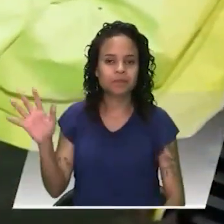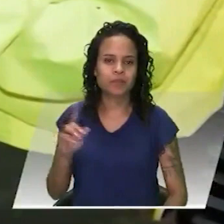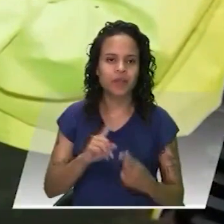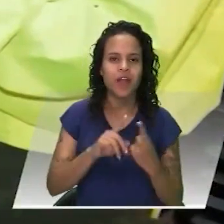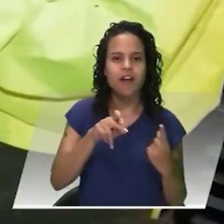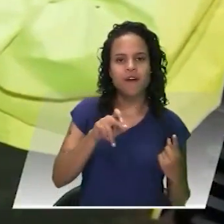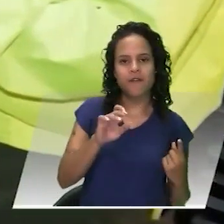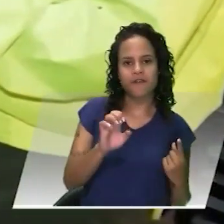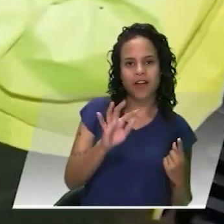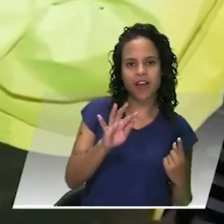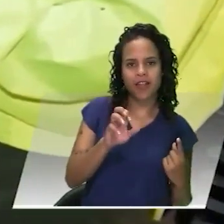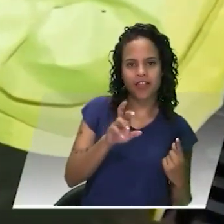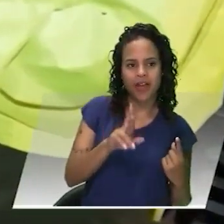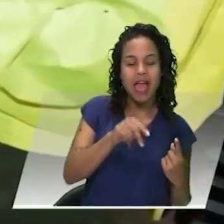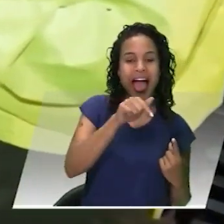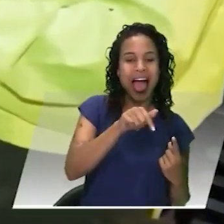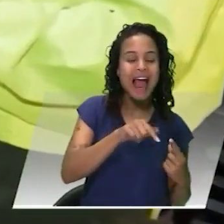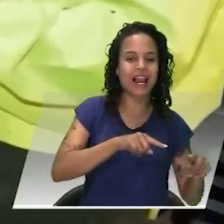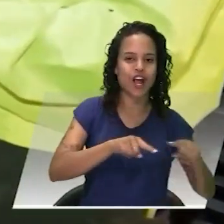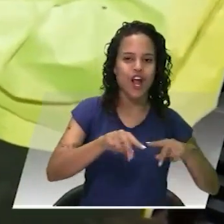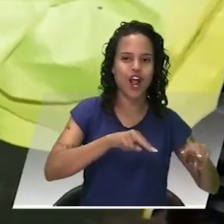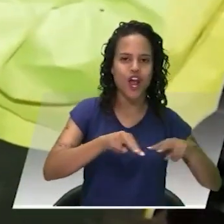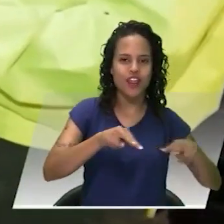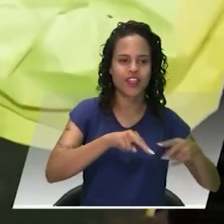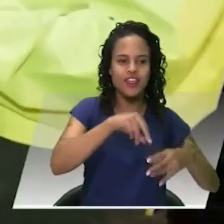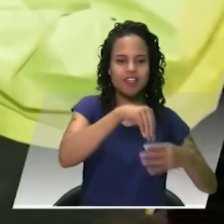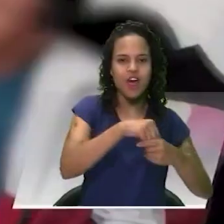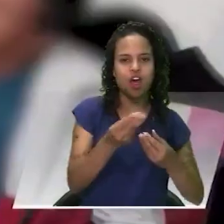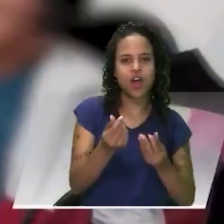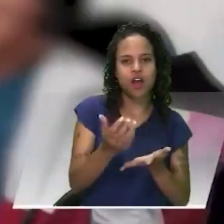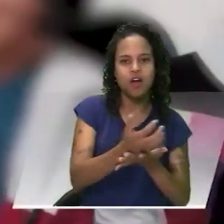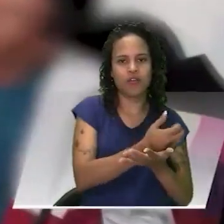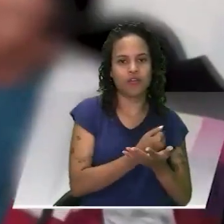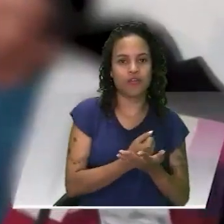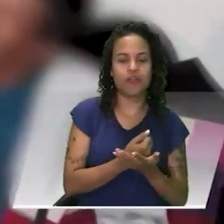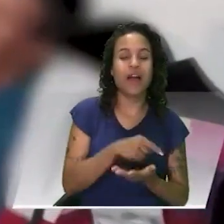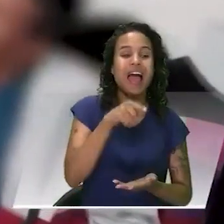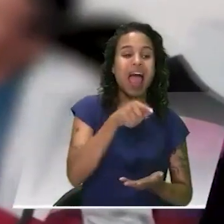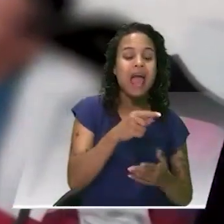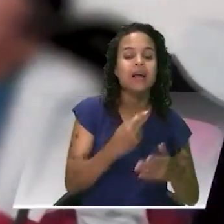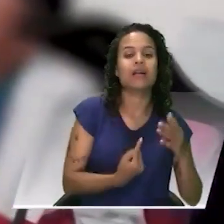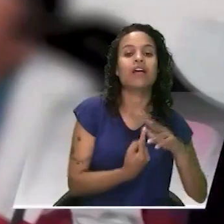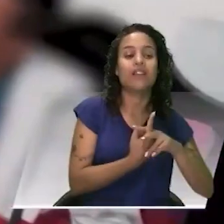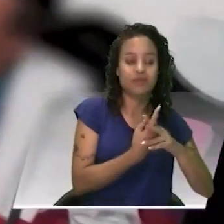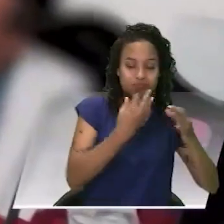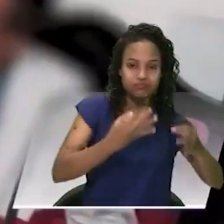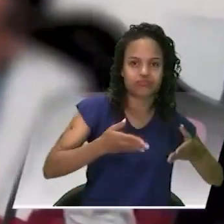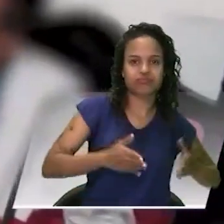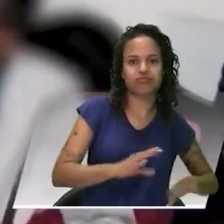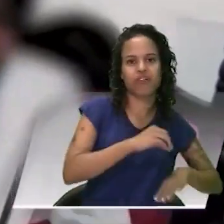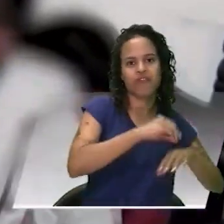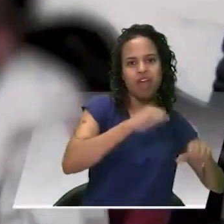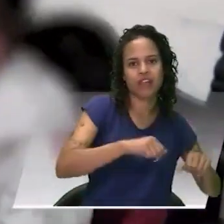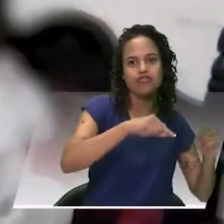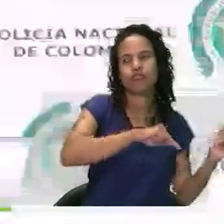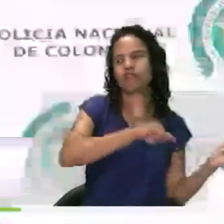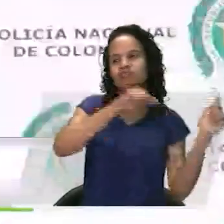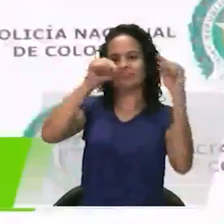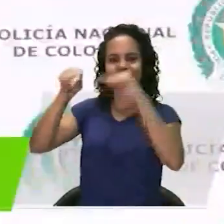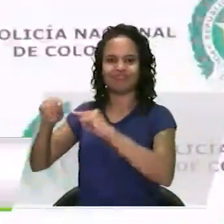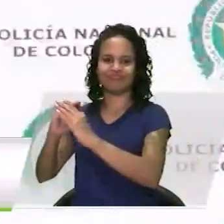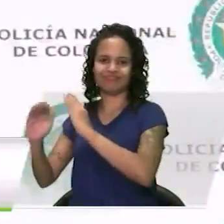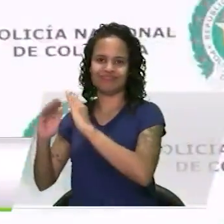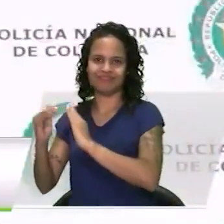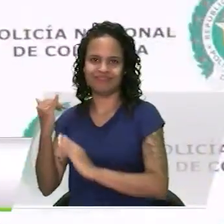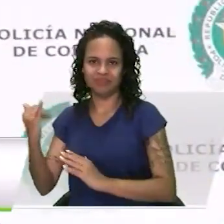identificado como el coordinador financiero de la Banda El mesa que tiene origen en bello pero que ha extendido su actuar criminal a otras subregiones